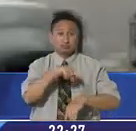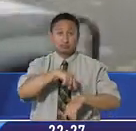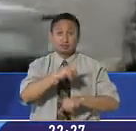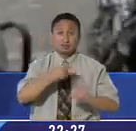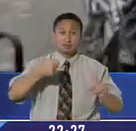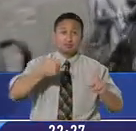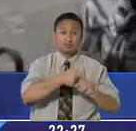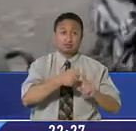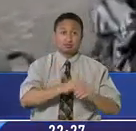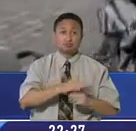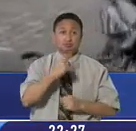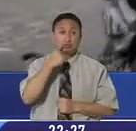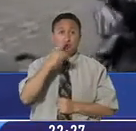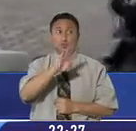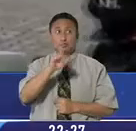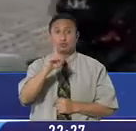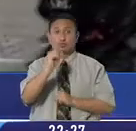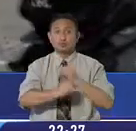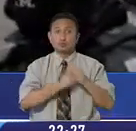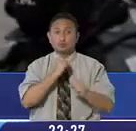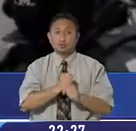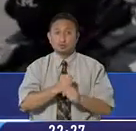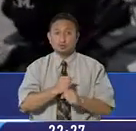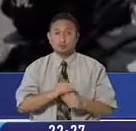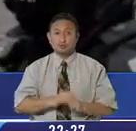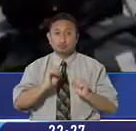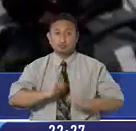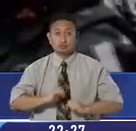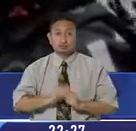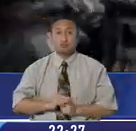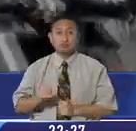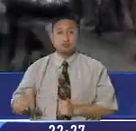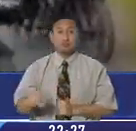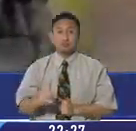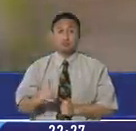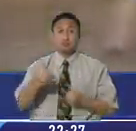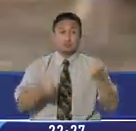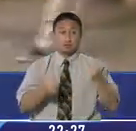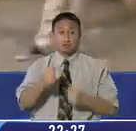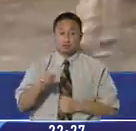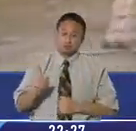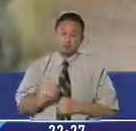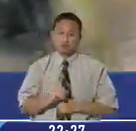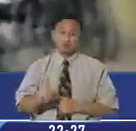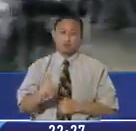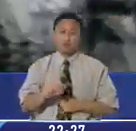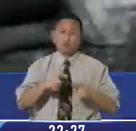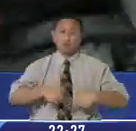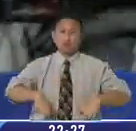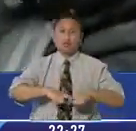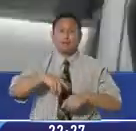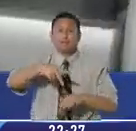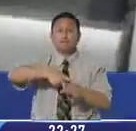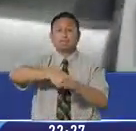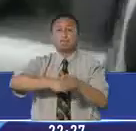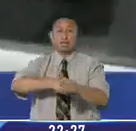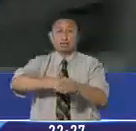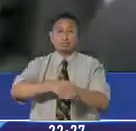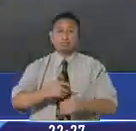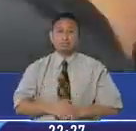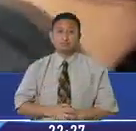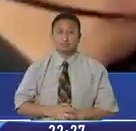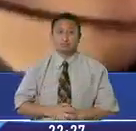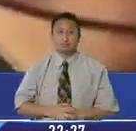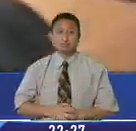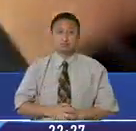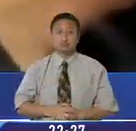asesinato. El hombre de 41 años de edad fue sorprendido cuando se movilizaba en una camioneta en un sector de la ciudad de Macas. ¿Cómo se llama?